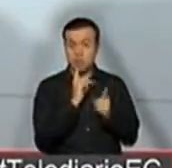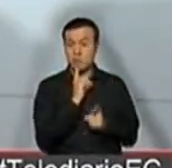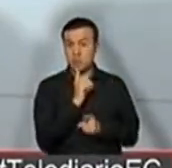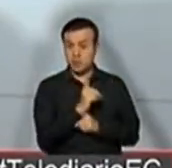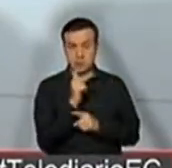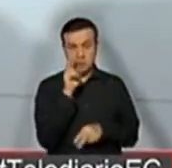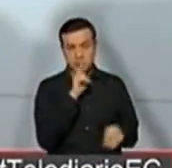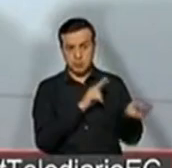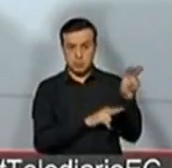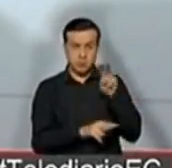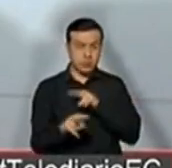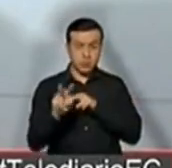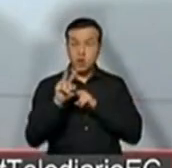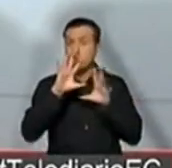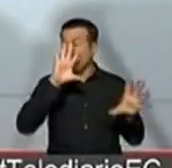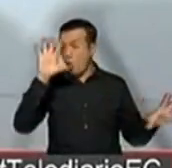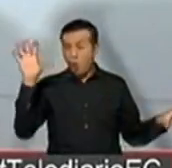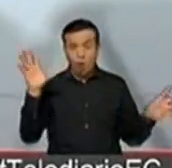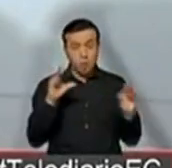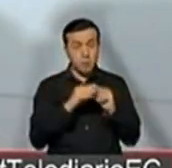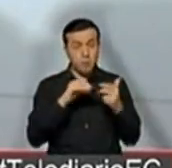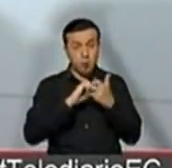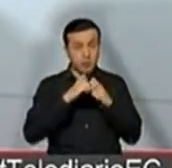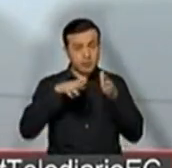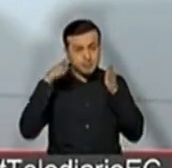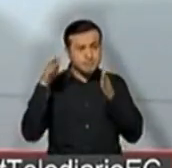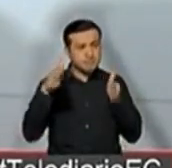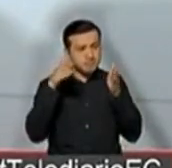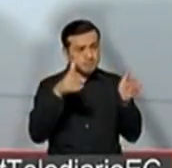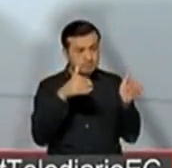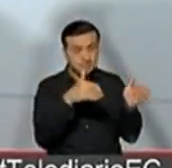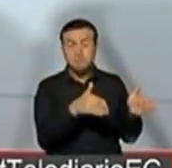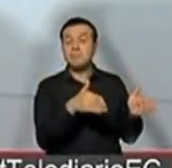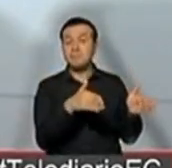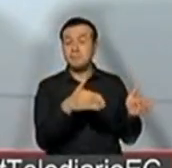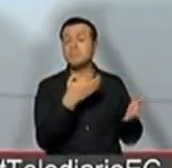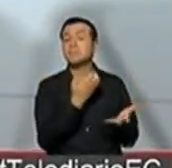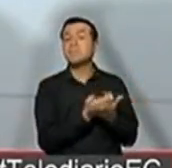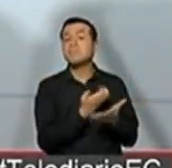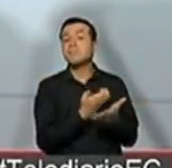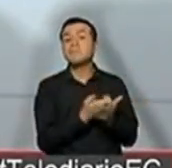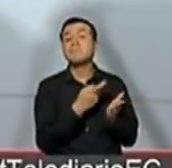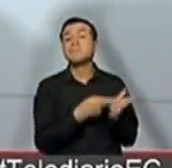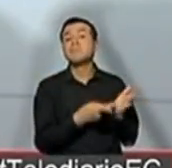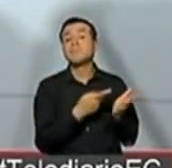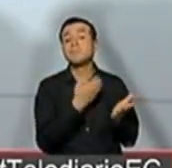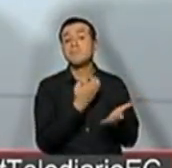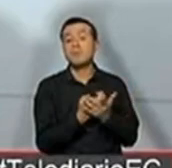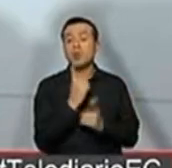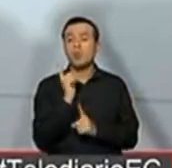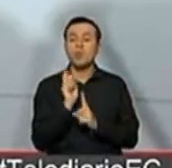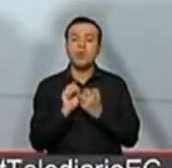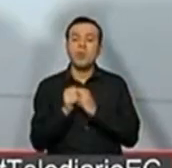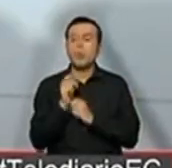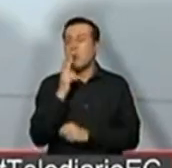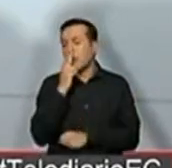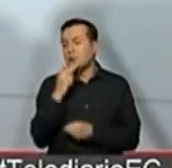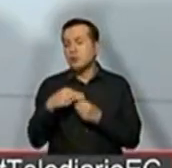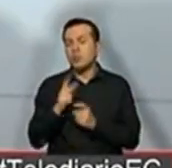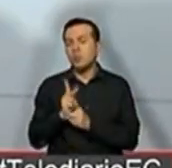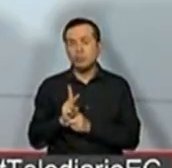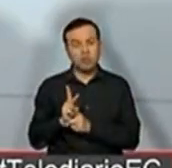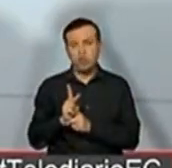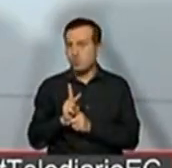para analizar, repito, globalmente qué es lo que está pasando con la economía. No solo el problema de los subsidios, este fue